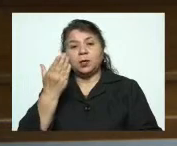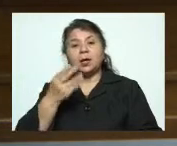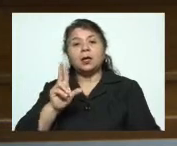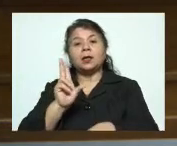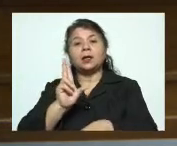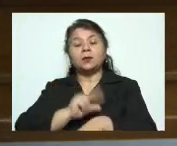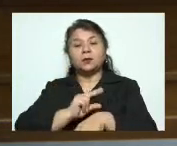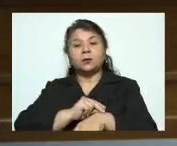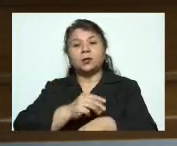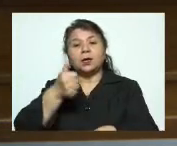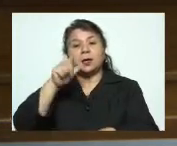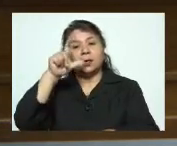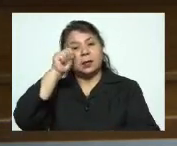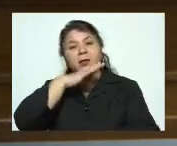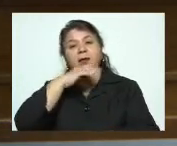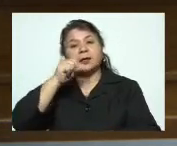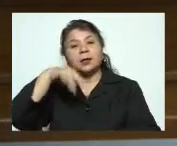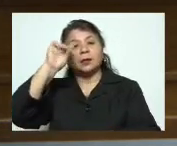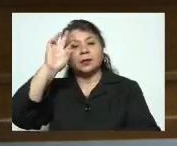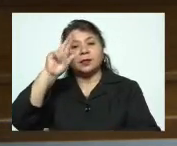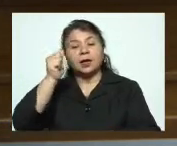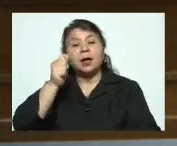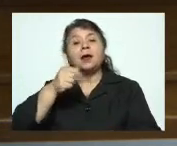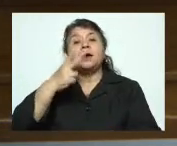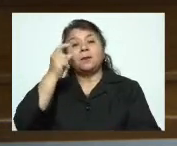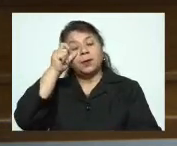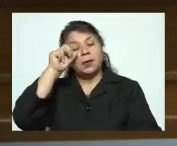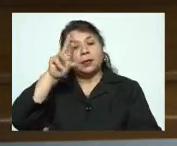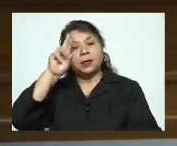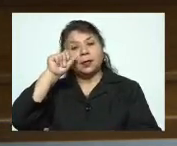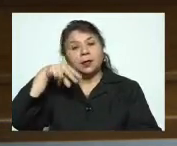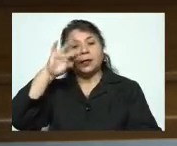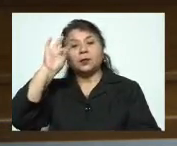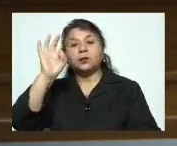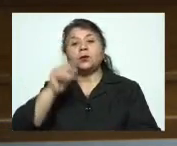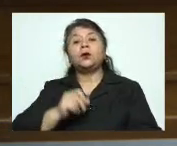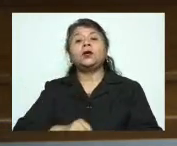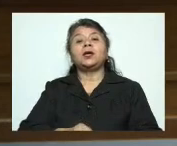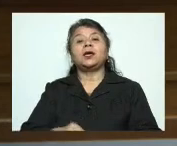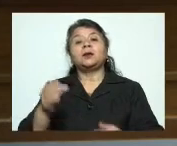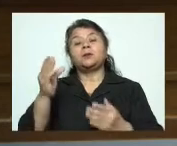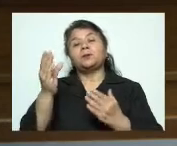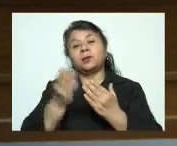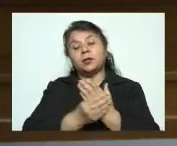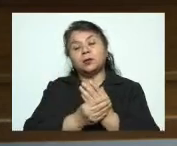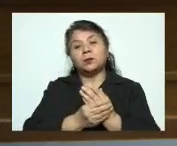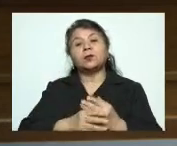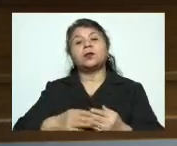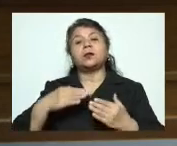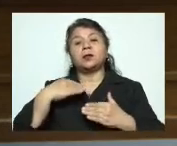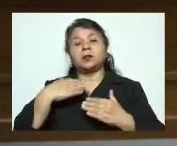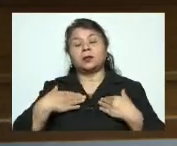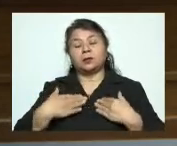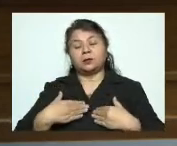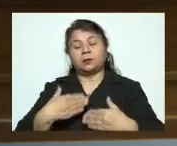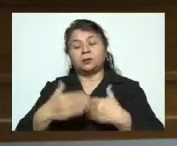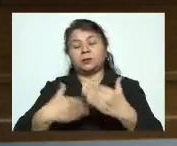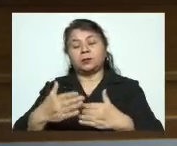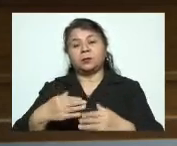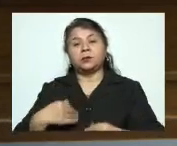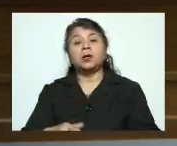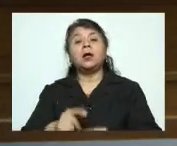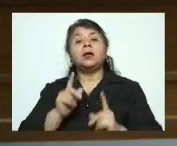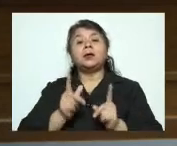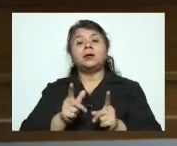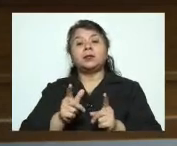Alejandra Venerando, de Desarrollo Humano y Promoción Social, profesor Fabiana Bayay, y de Producción y